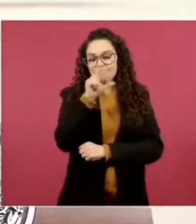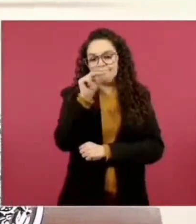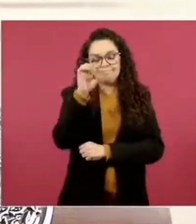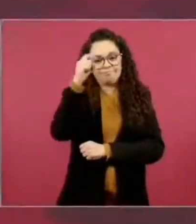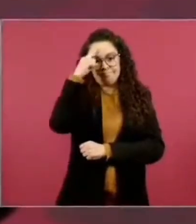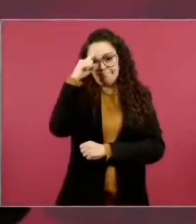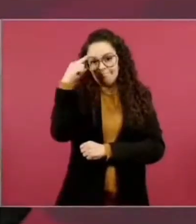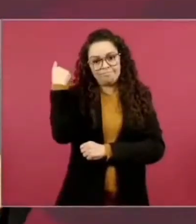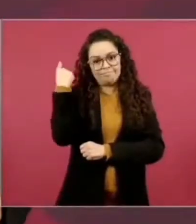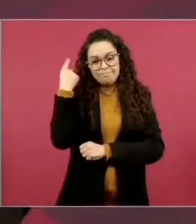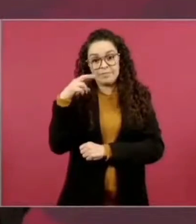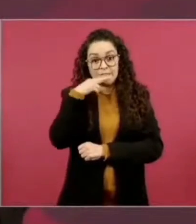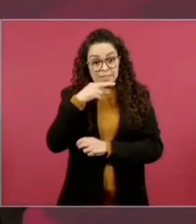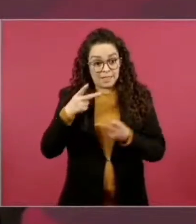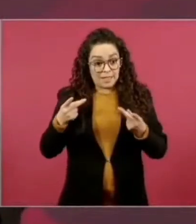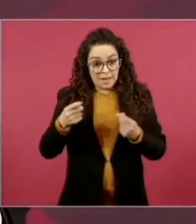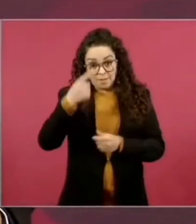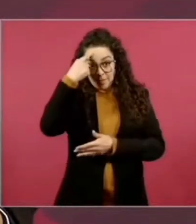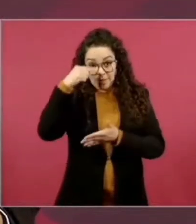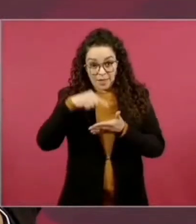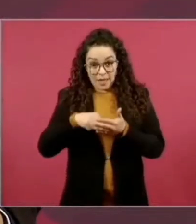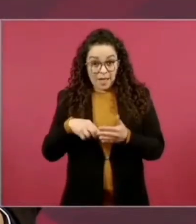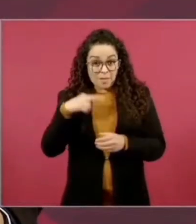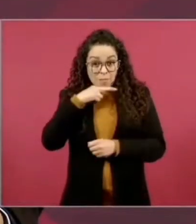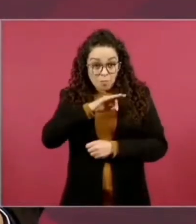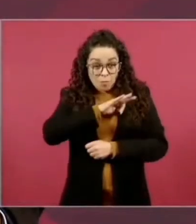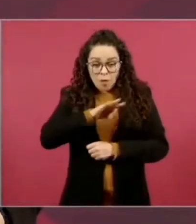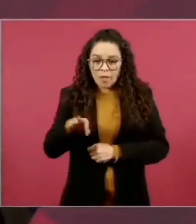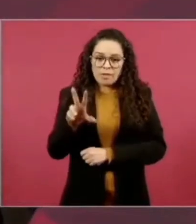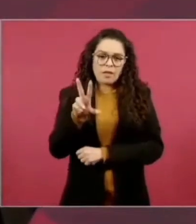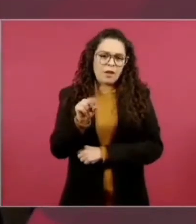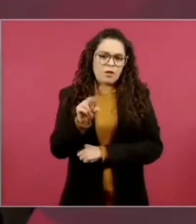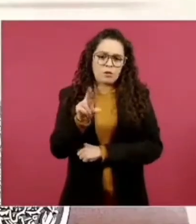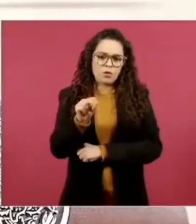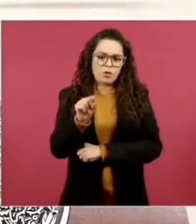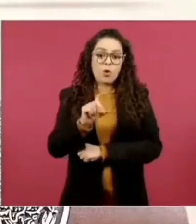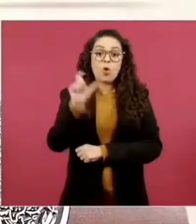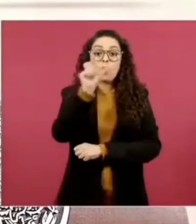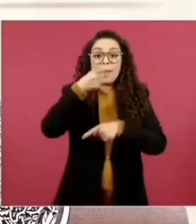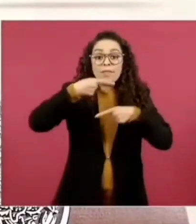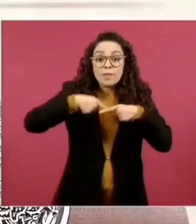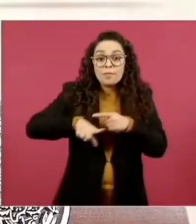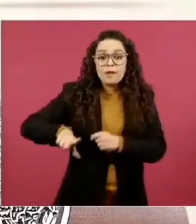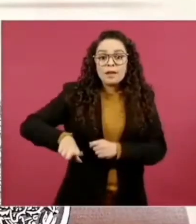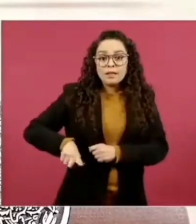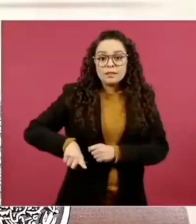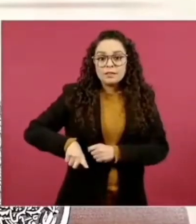fácil, lleva tiempo. Esto se puede hacer al inicio del gobierno,